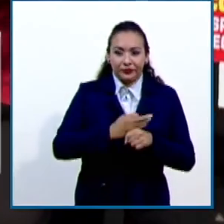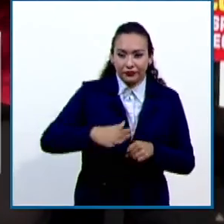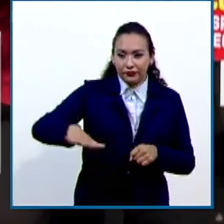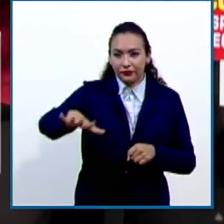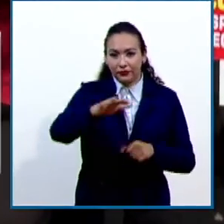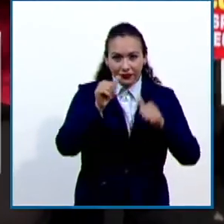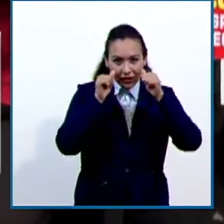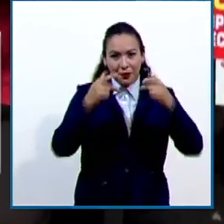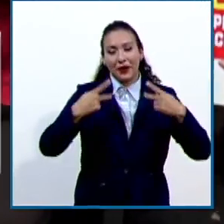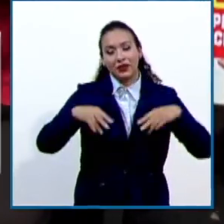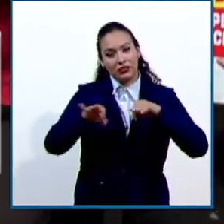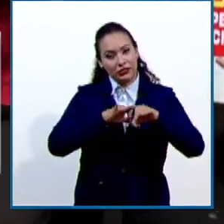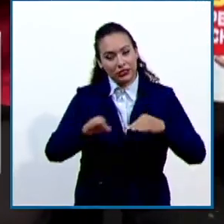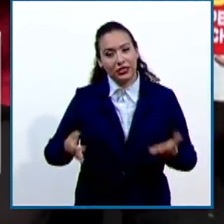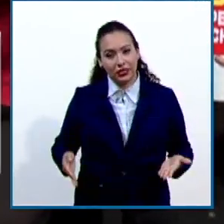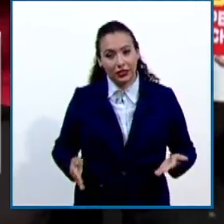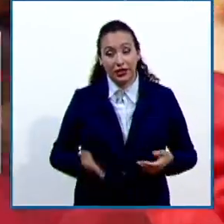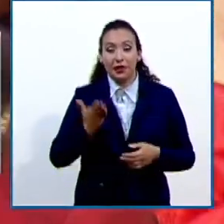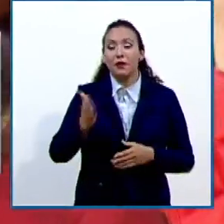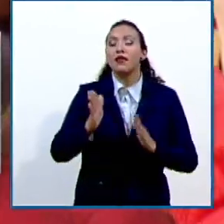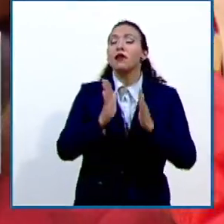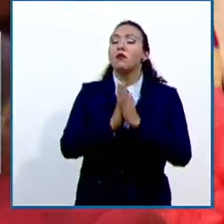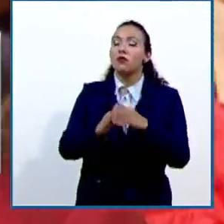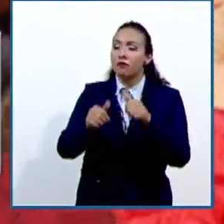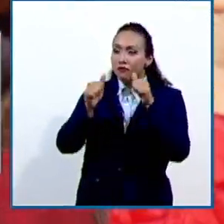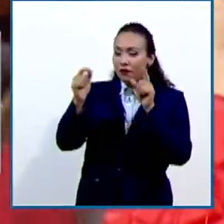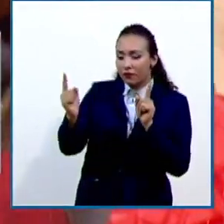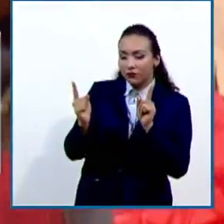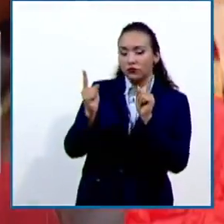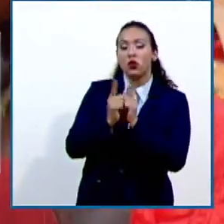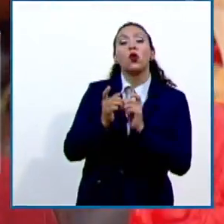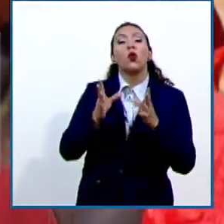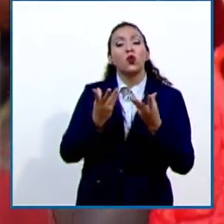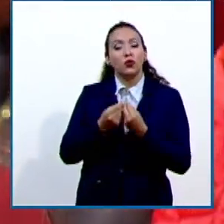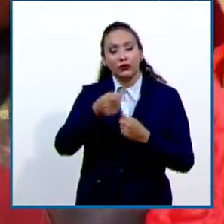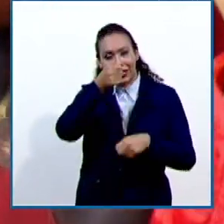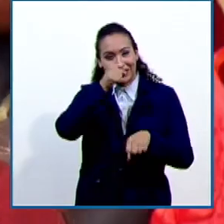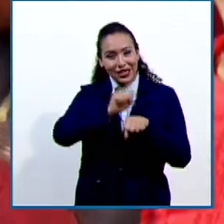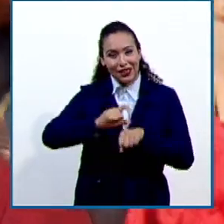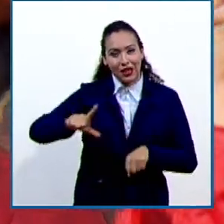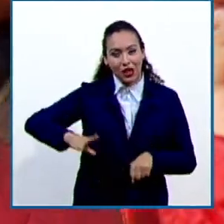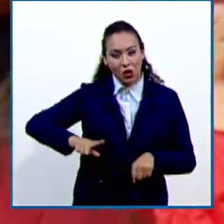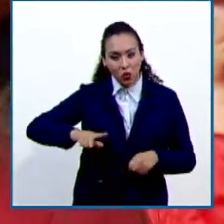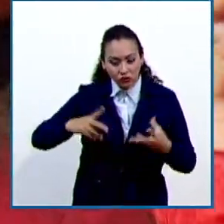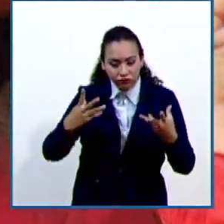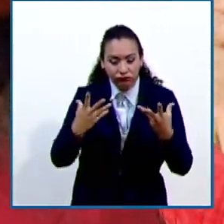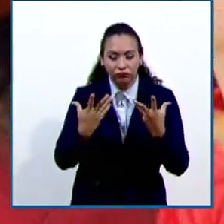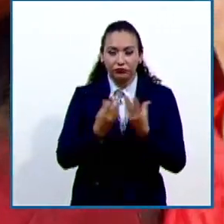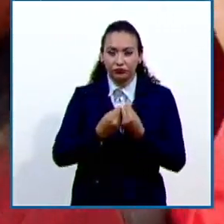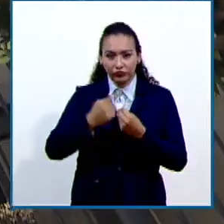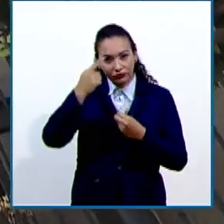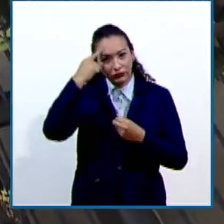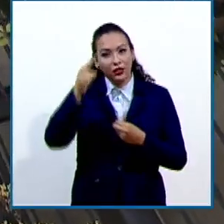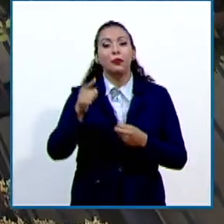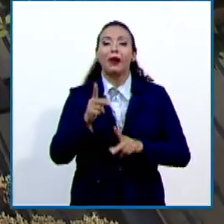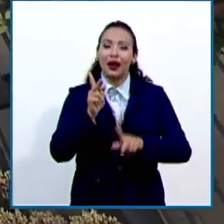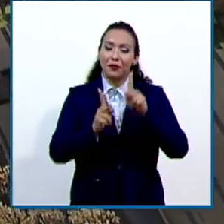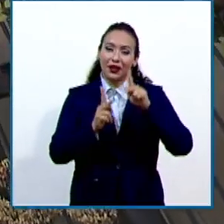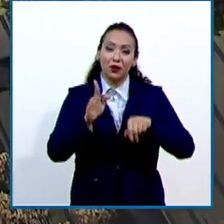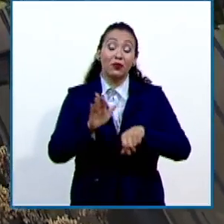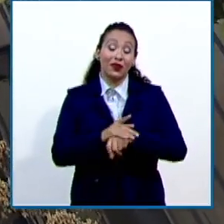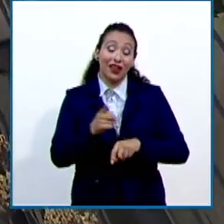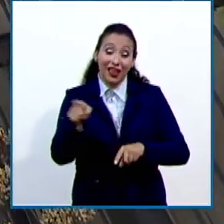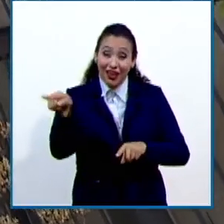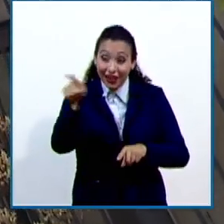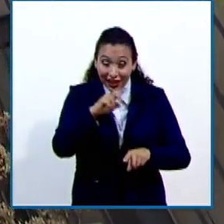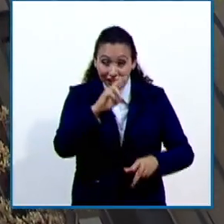trabajo y le piden tender un puente de comunicación con la Secretaría de Gobernación para que hagan saber las graves consecuencias de la afectación a